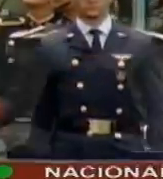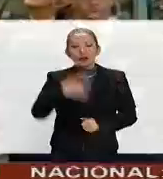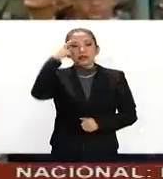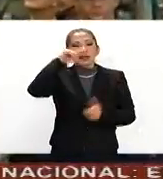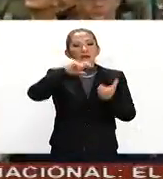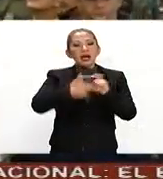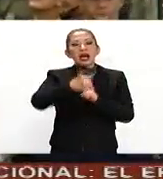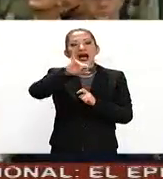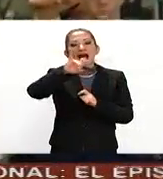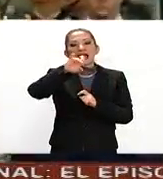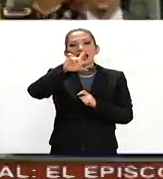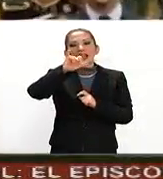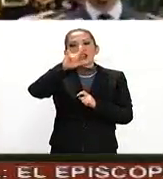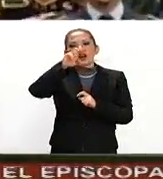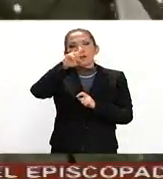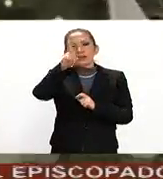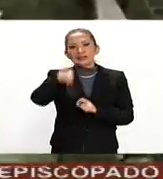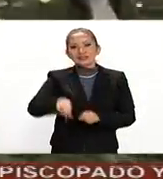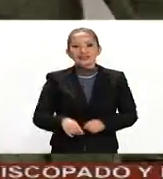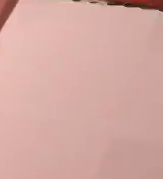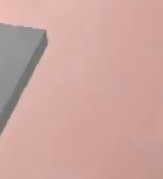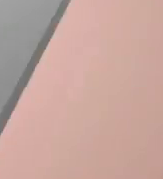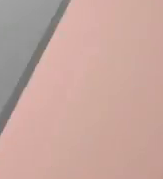Para México al Día, Jacqueline López Zárate.